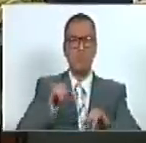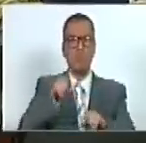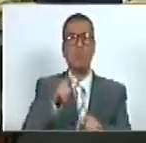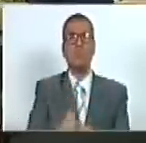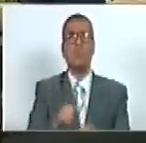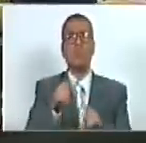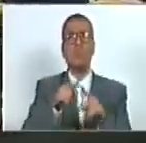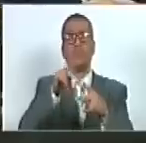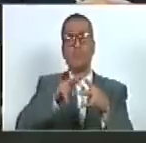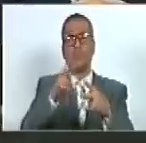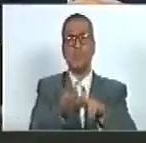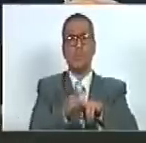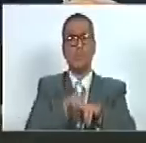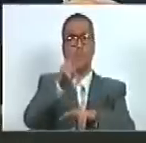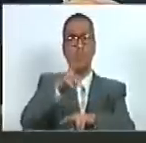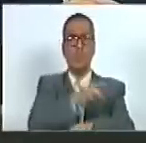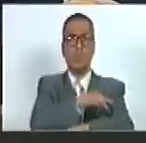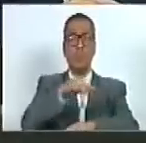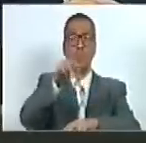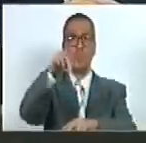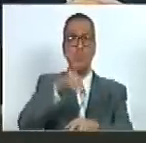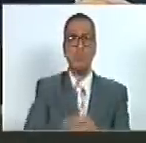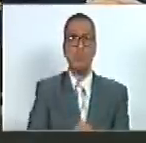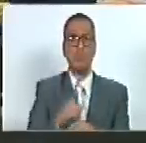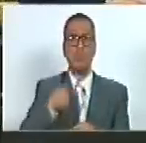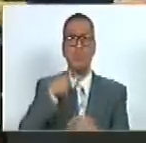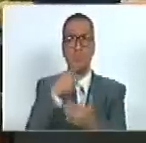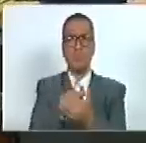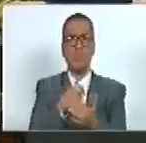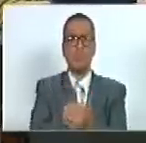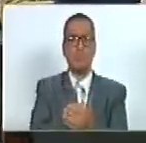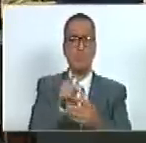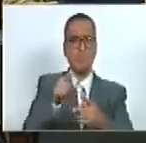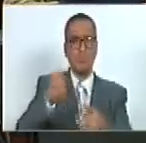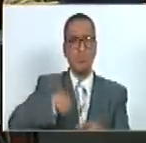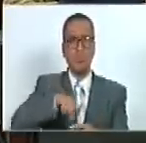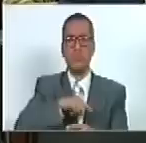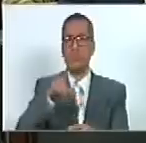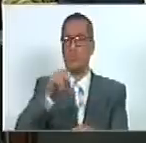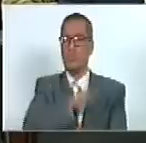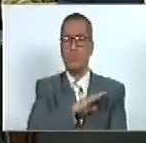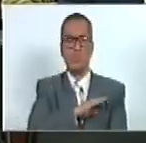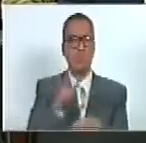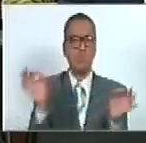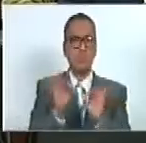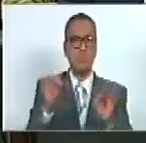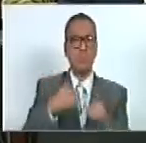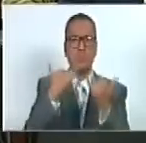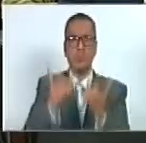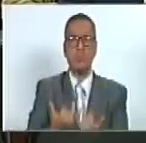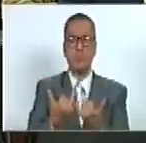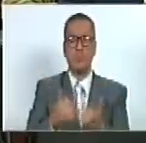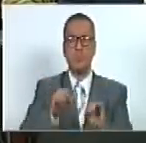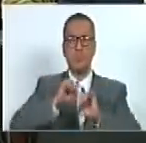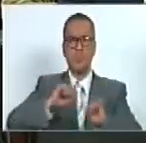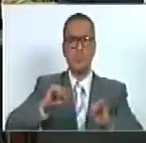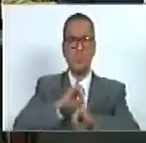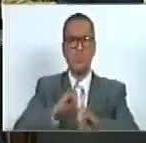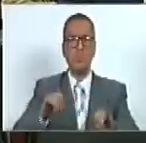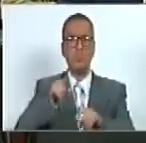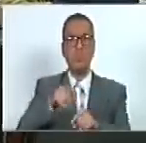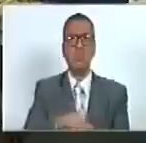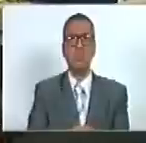doble moral. Ya basta inclusive de pagar pasivos que no son nuestros. ya basta